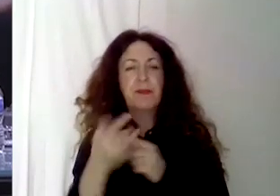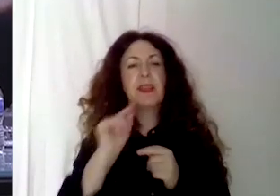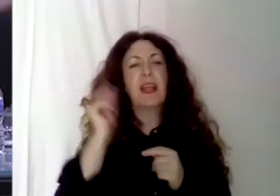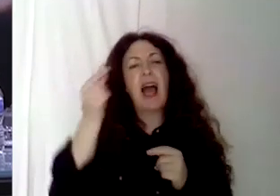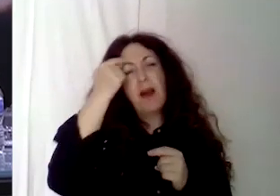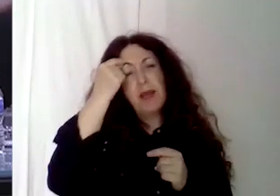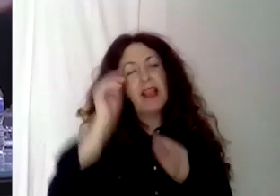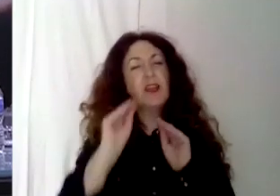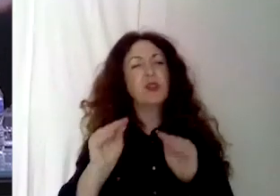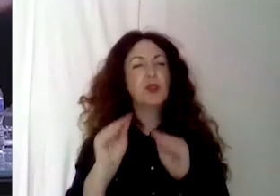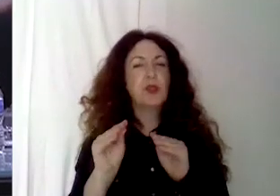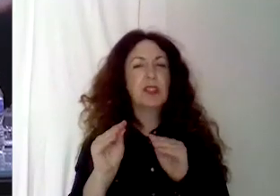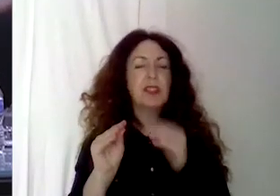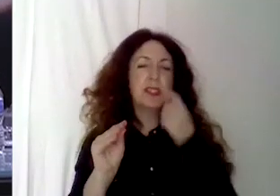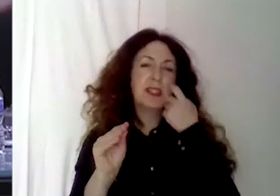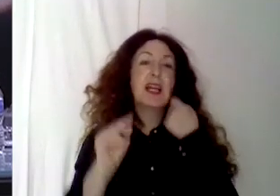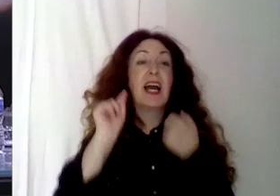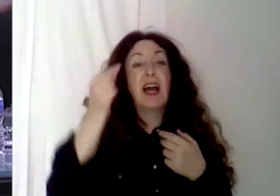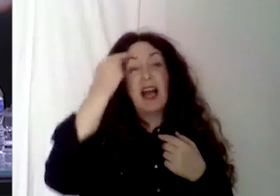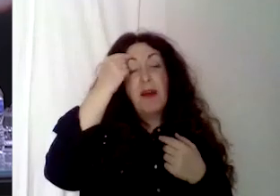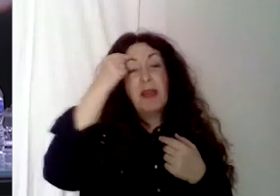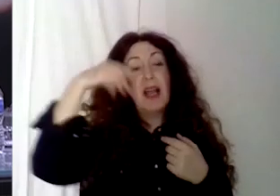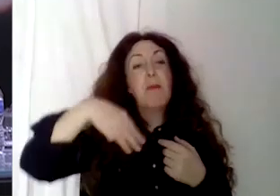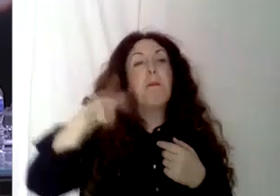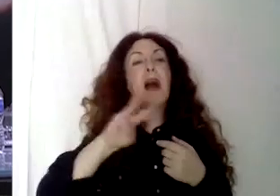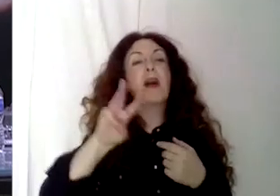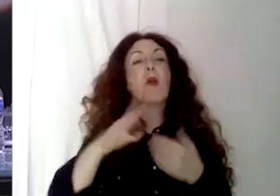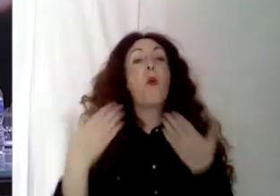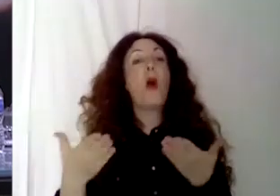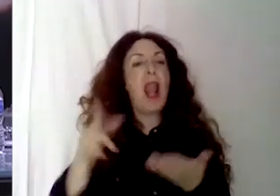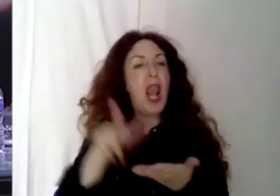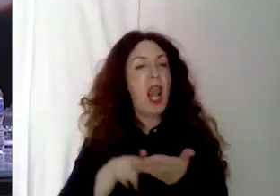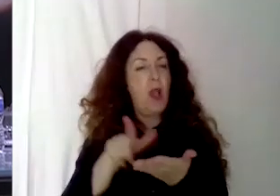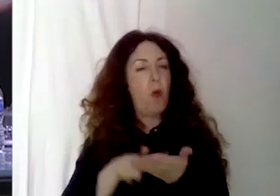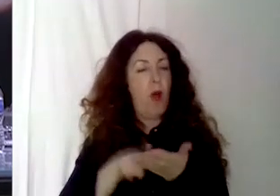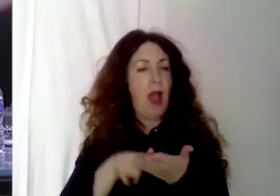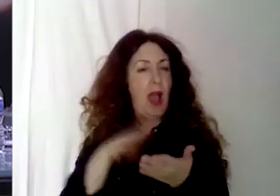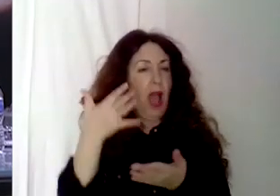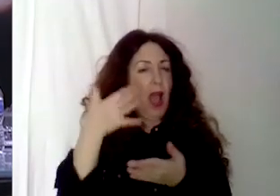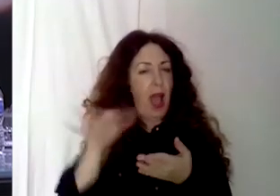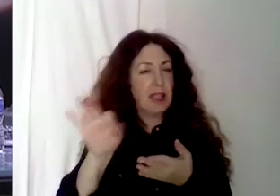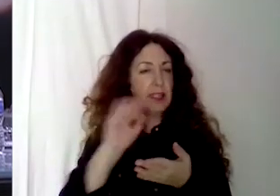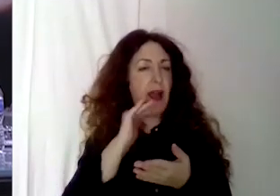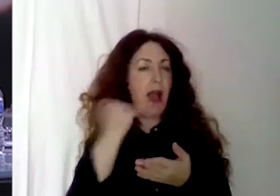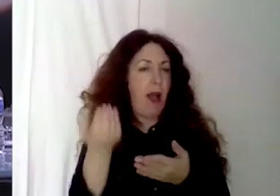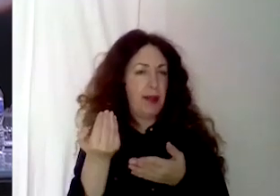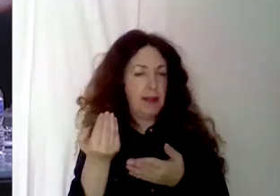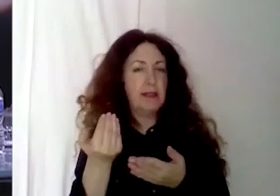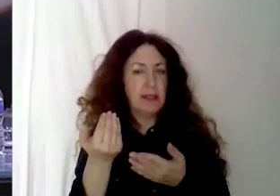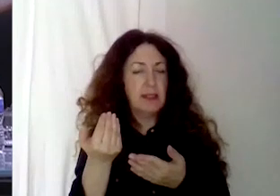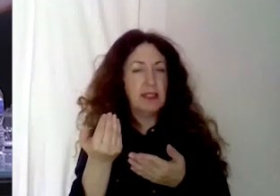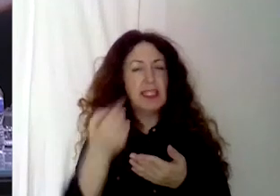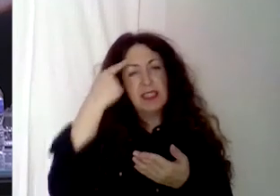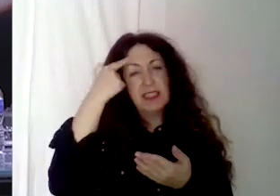domina. Y la habilidad de Marlowe es la lengua. Y percibe que hay